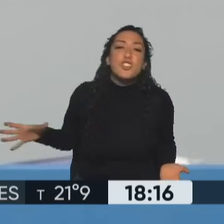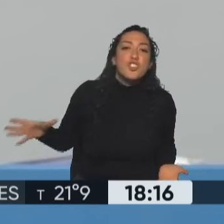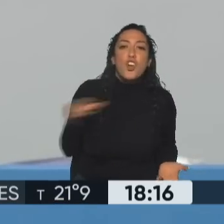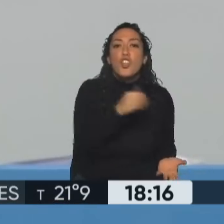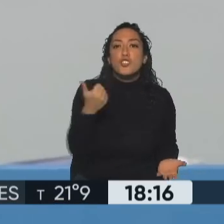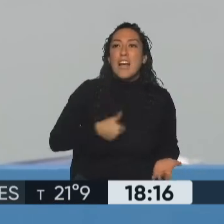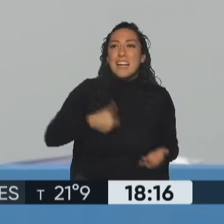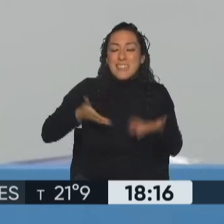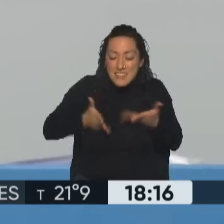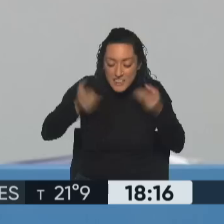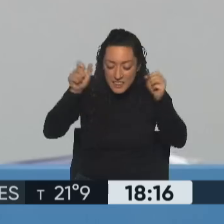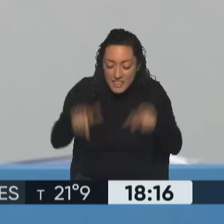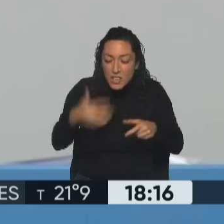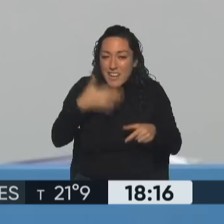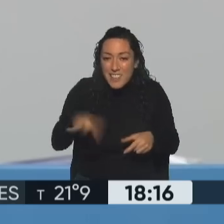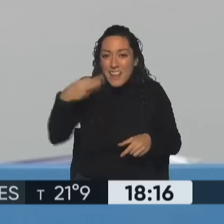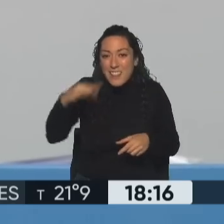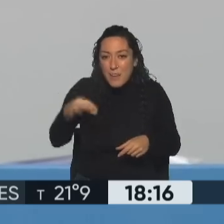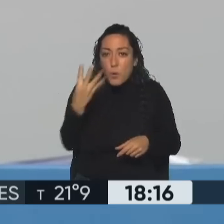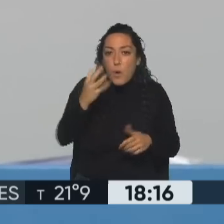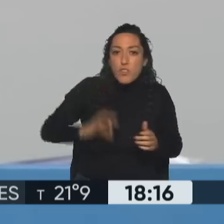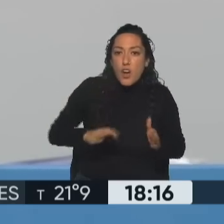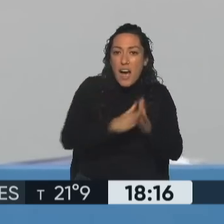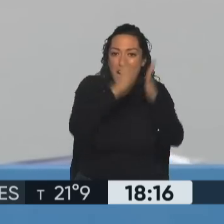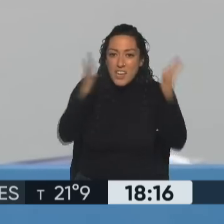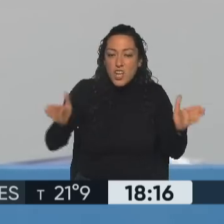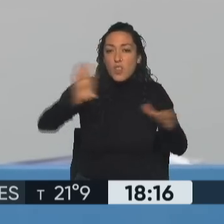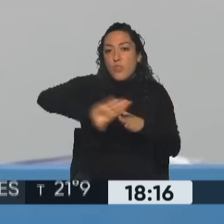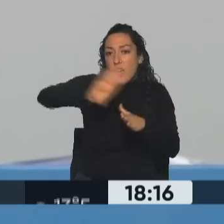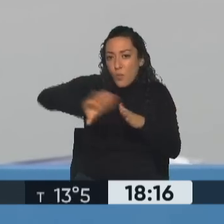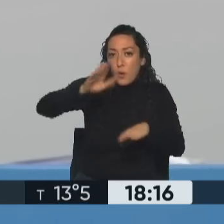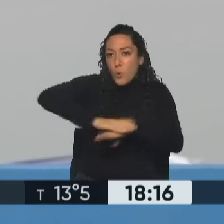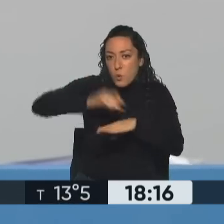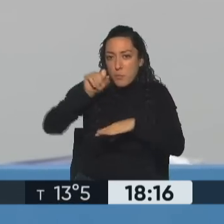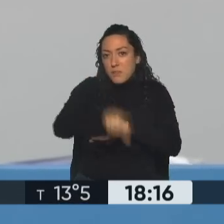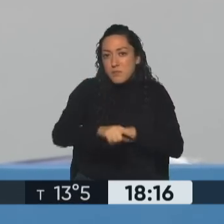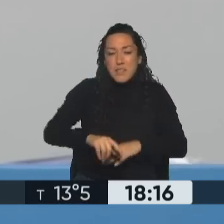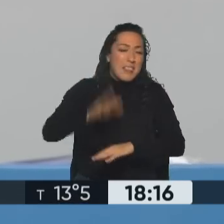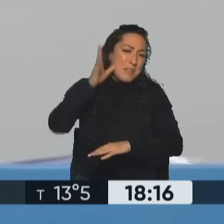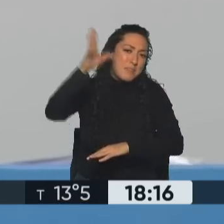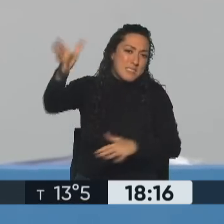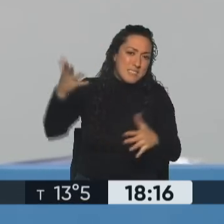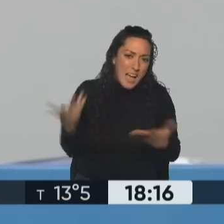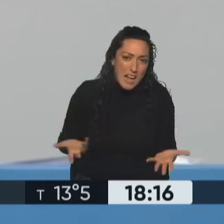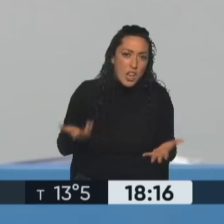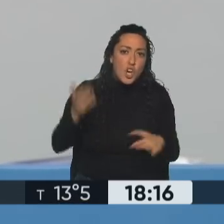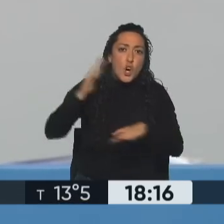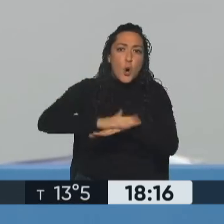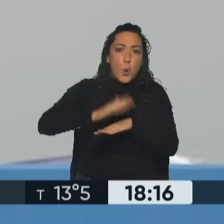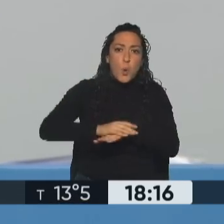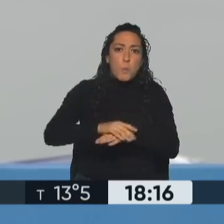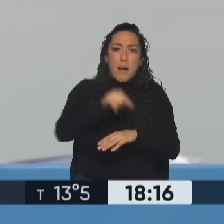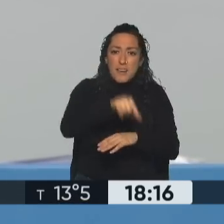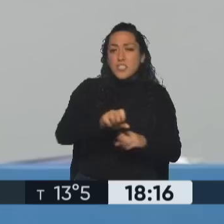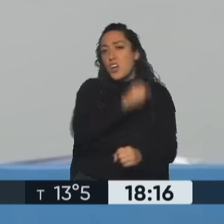los argentinos. Fueron los 4 años de endeudamiento brutal y duro los que nos han traído hasta